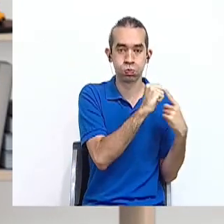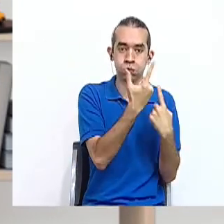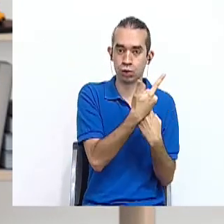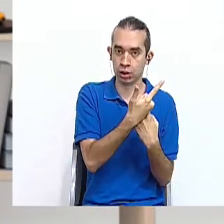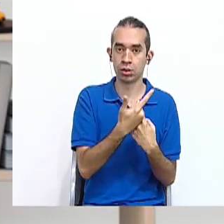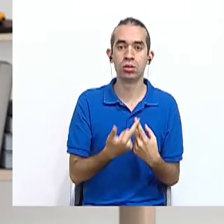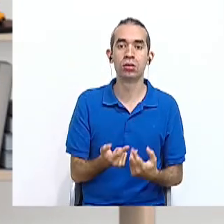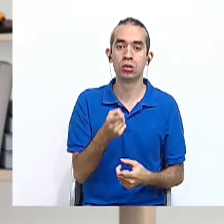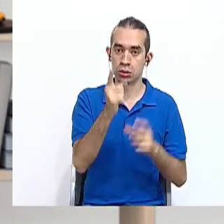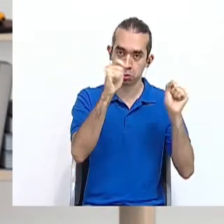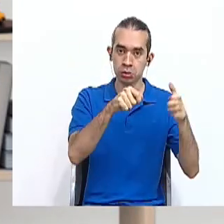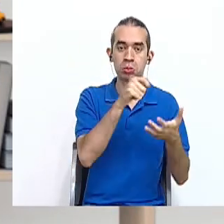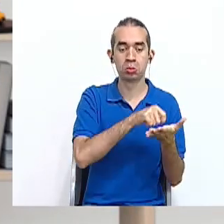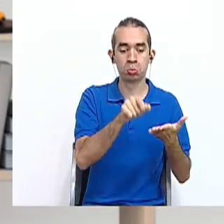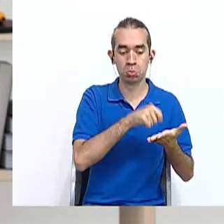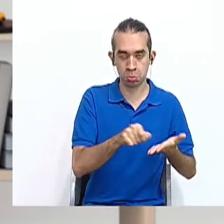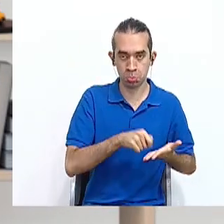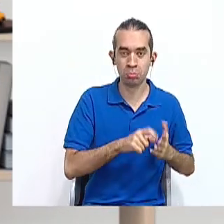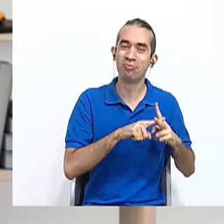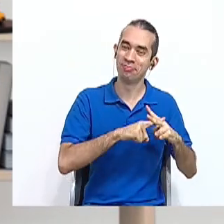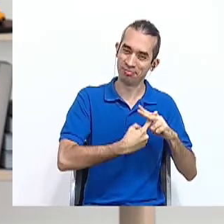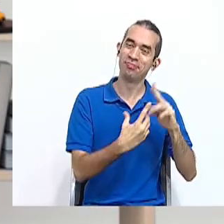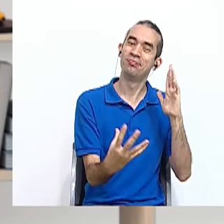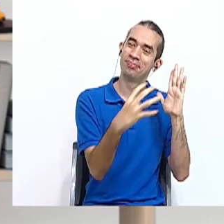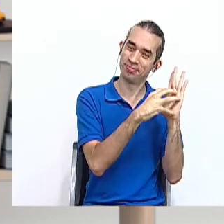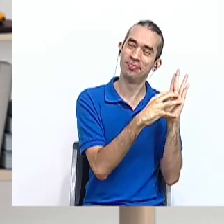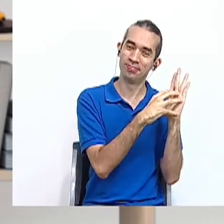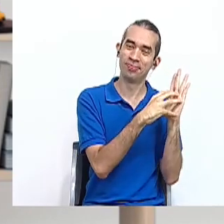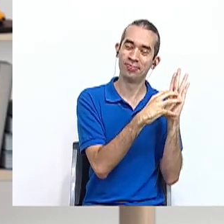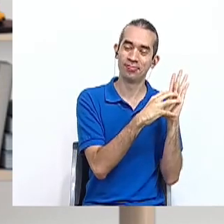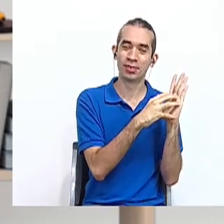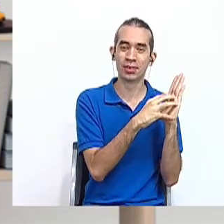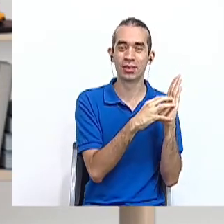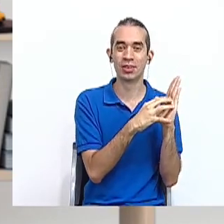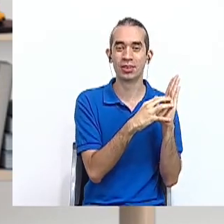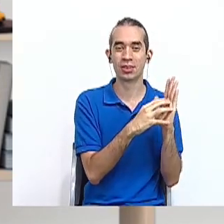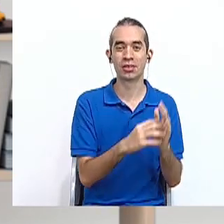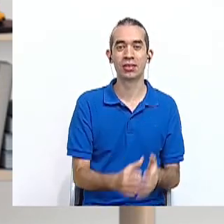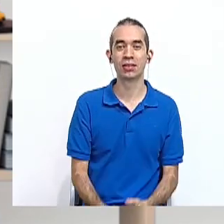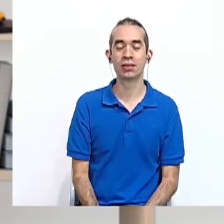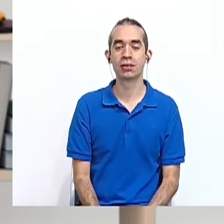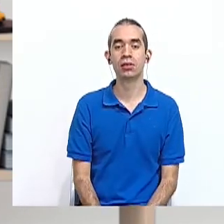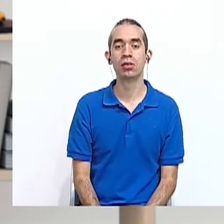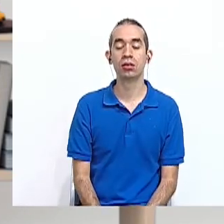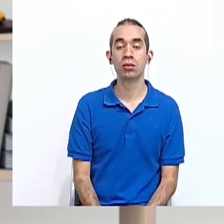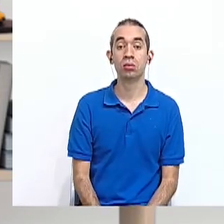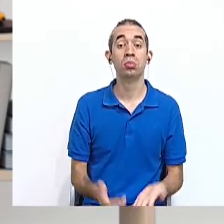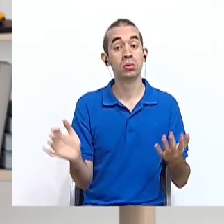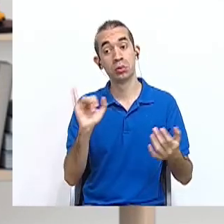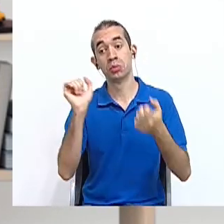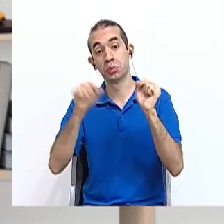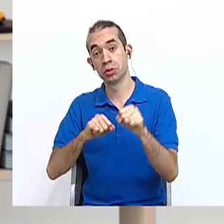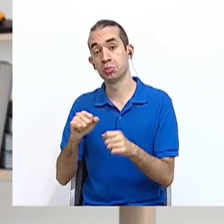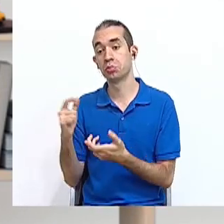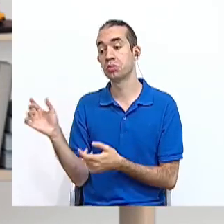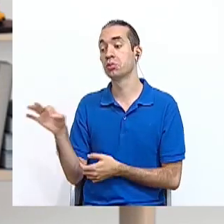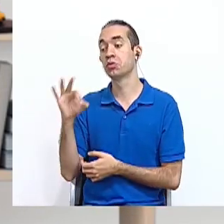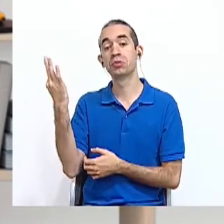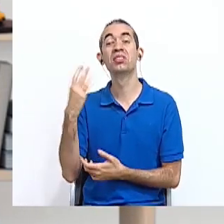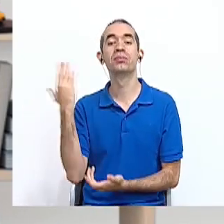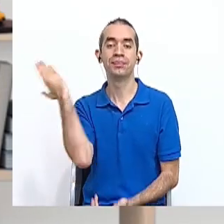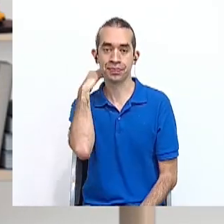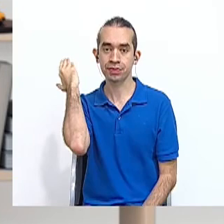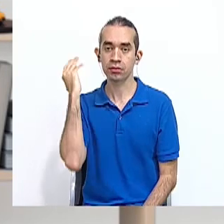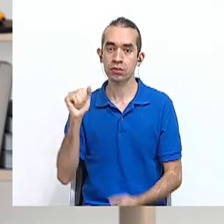usted empezar su trabajo en la redacción del primer párrafo tradicional, pero también puede hacerlo en forma de anécdota. ¿Qué